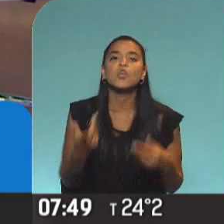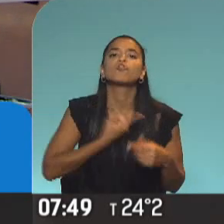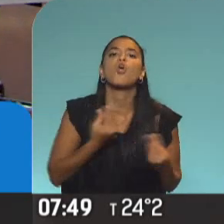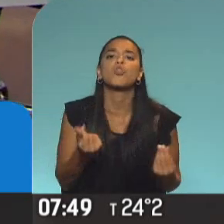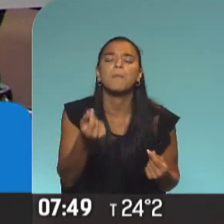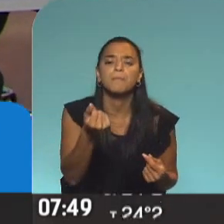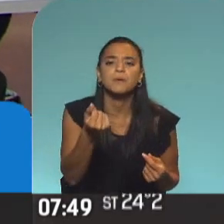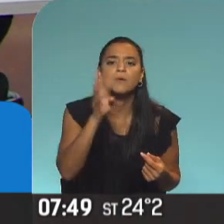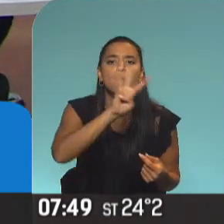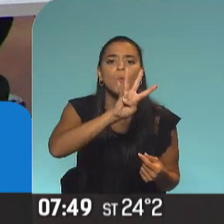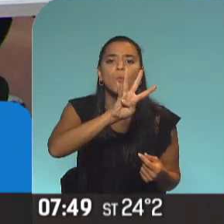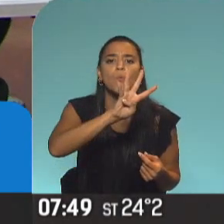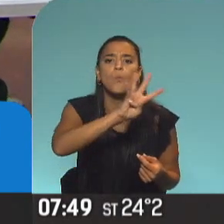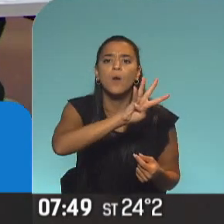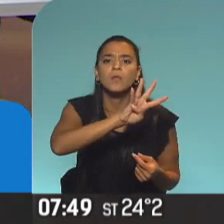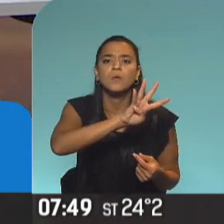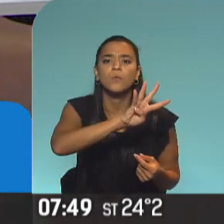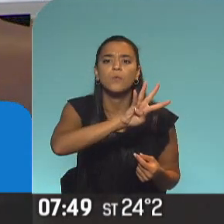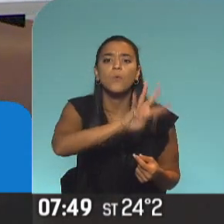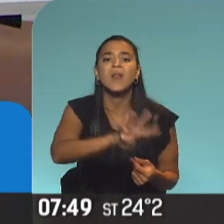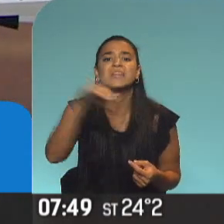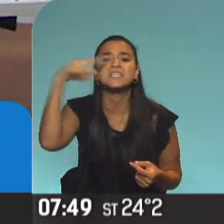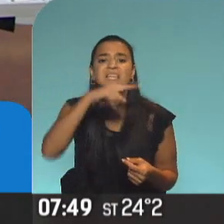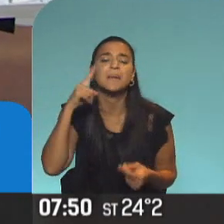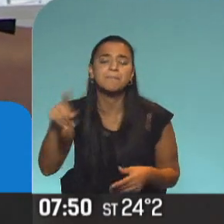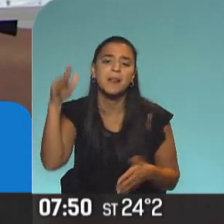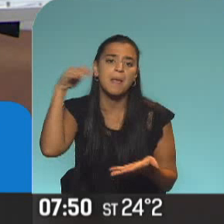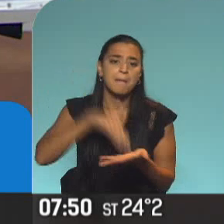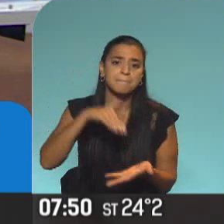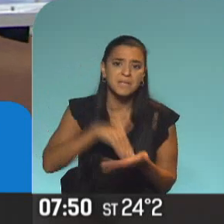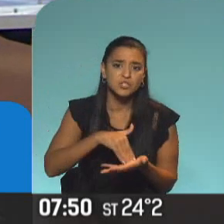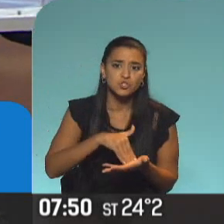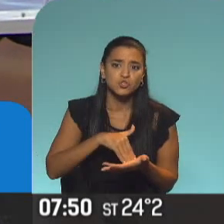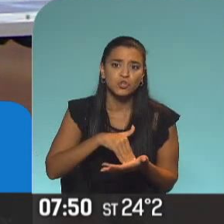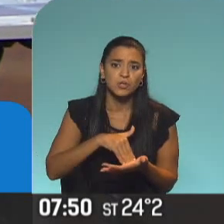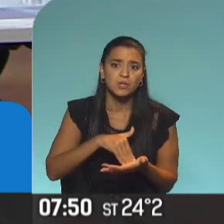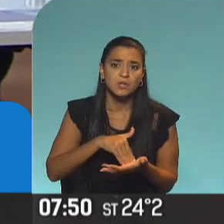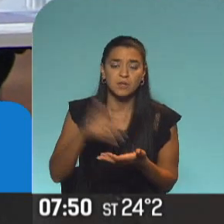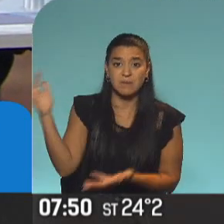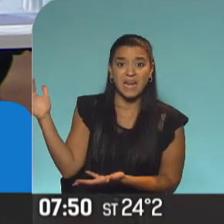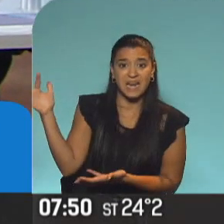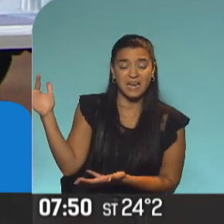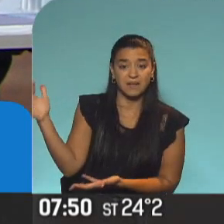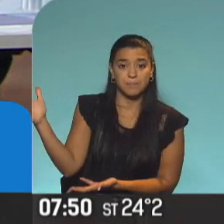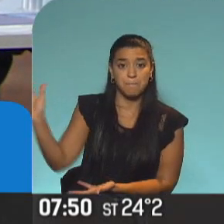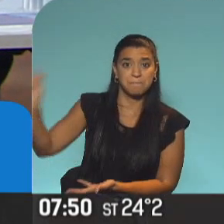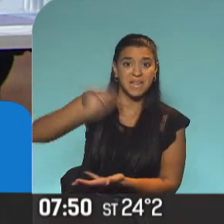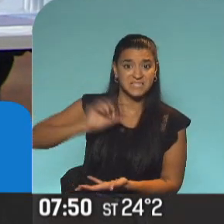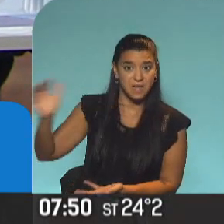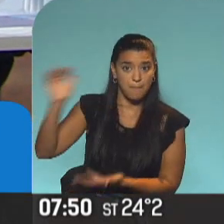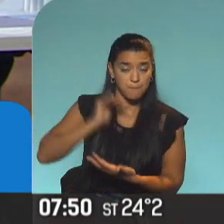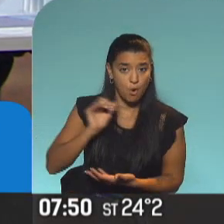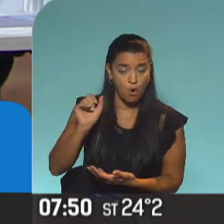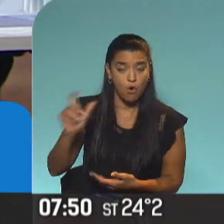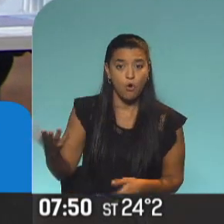Son 44.000 millones. 47.000 millones de recibidos por parte